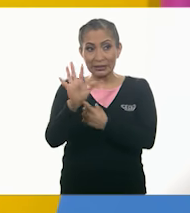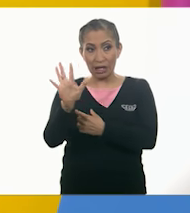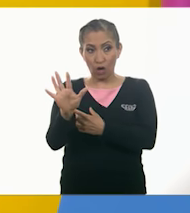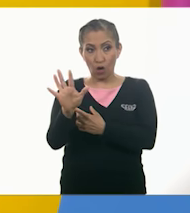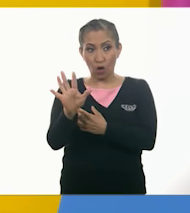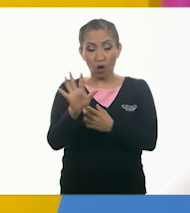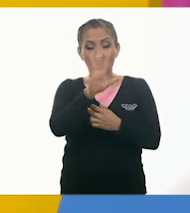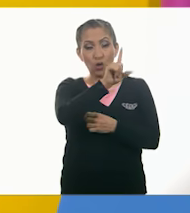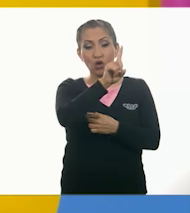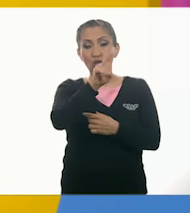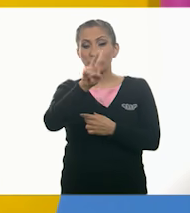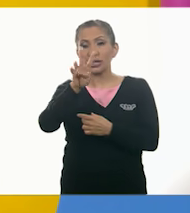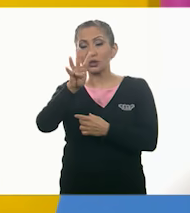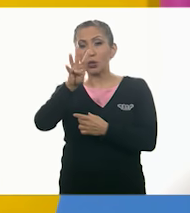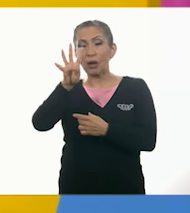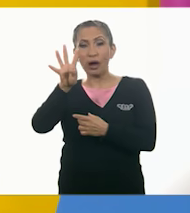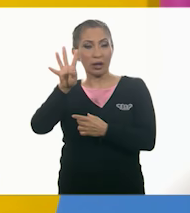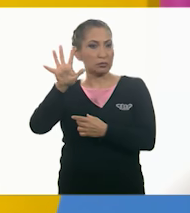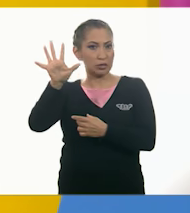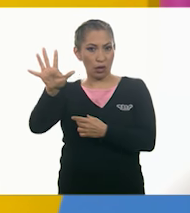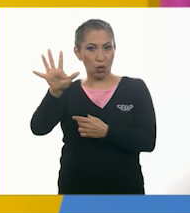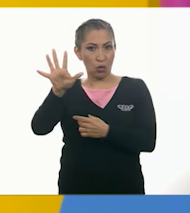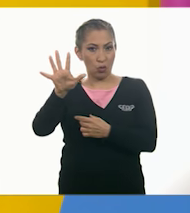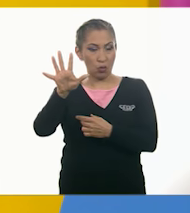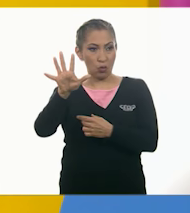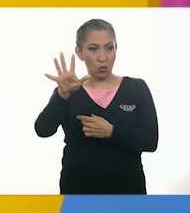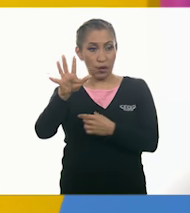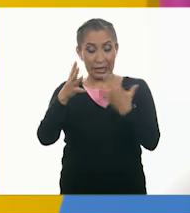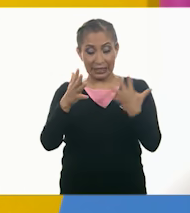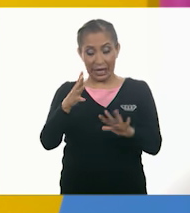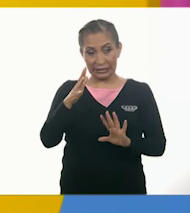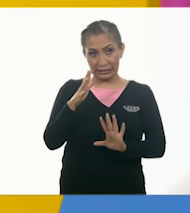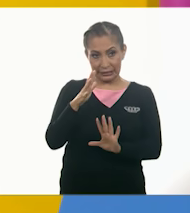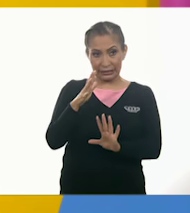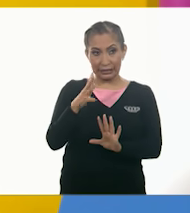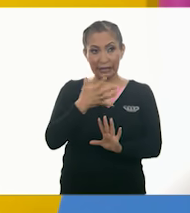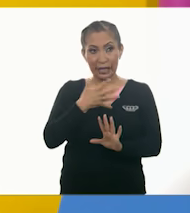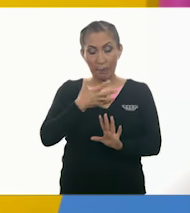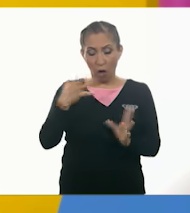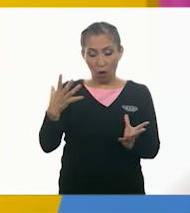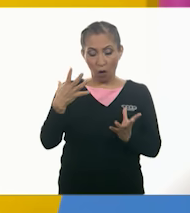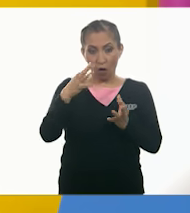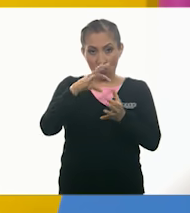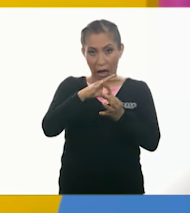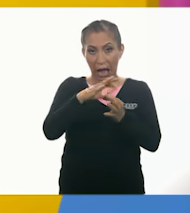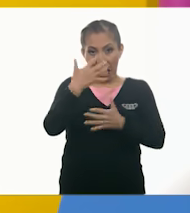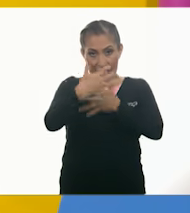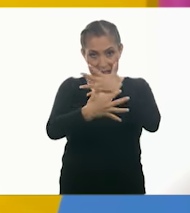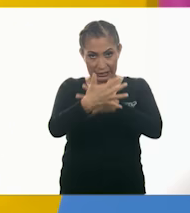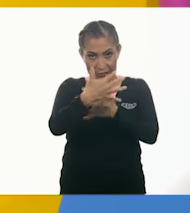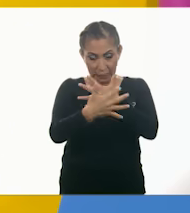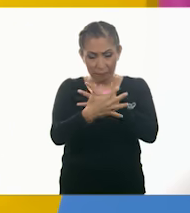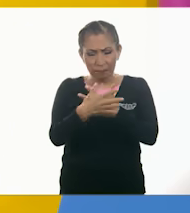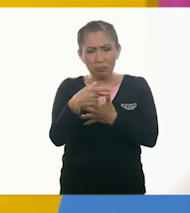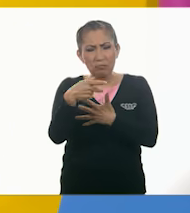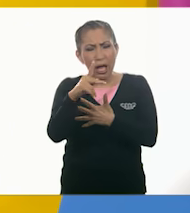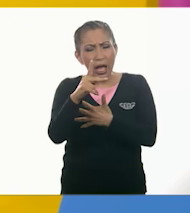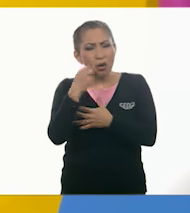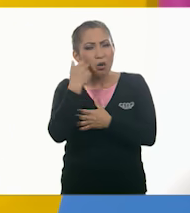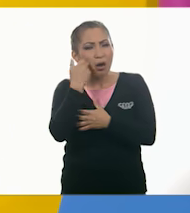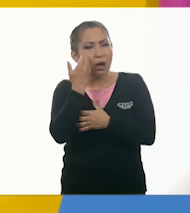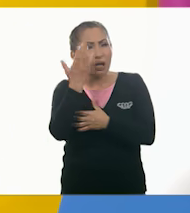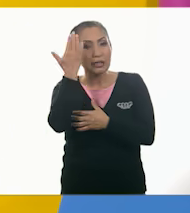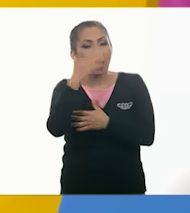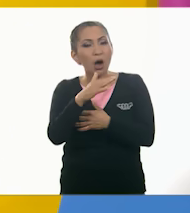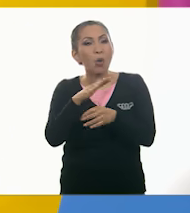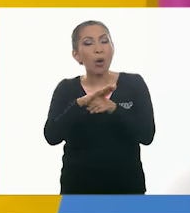2, 3, 4, 5. Muy bien. Entonces ya tenemos aquí el número 15. Pero queremos